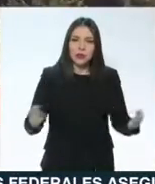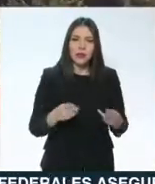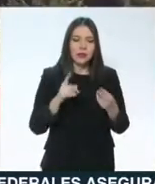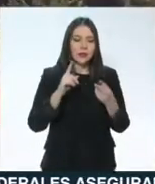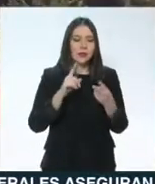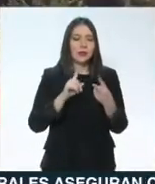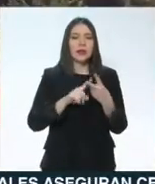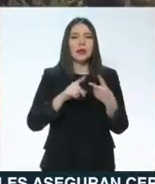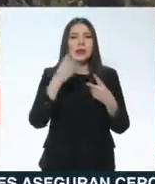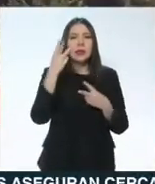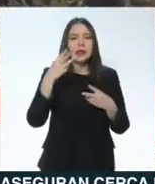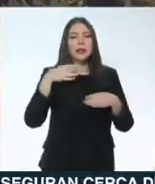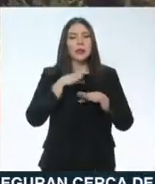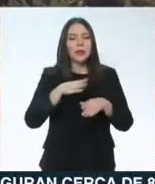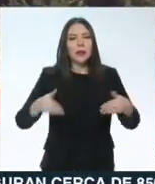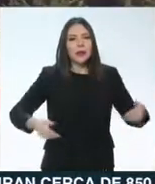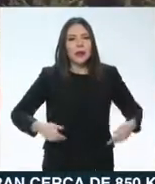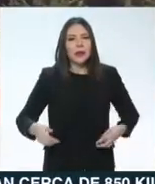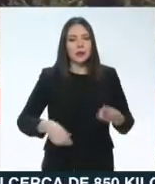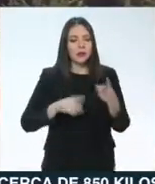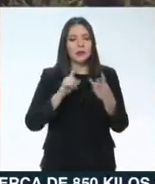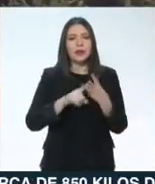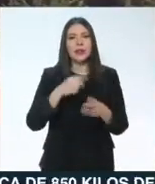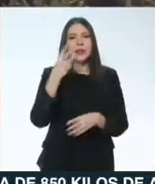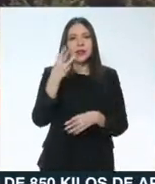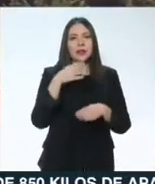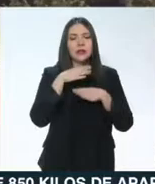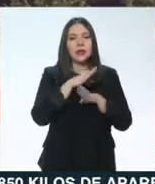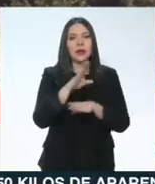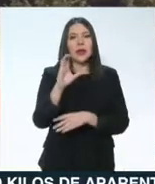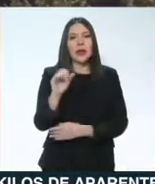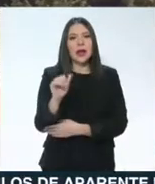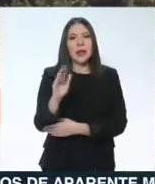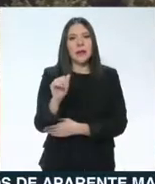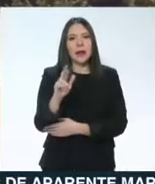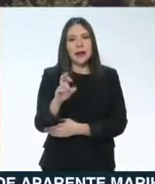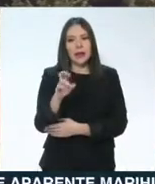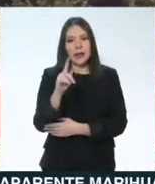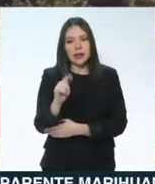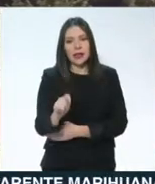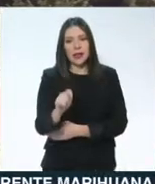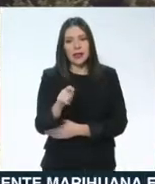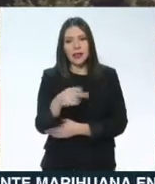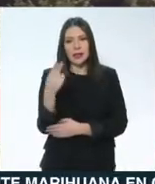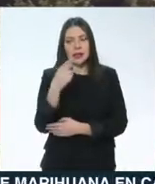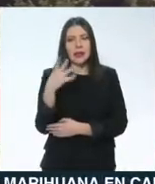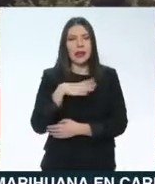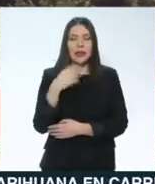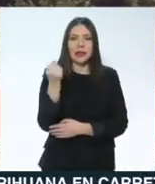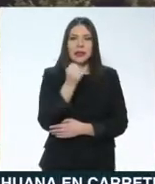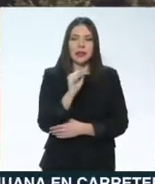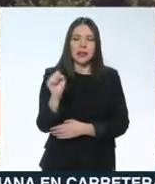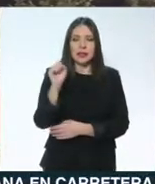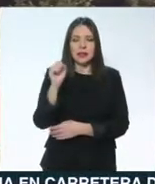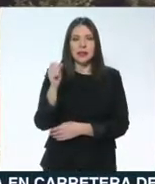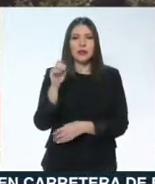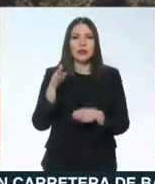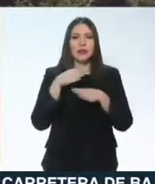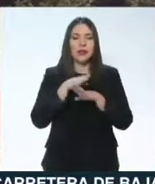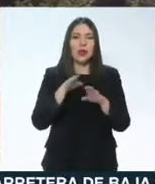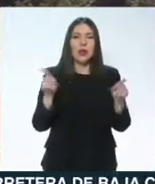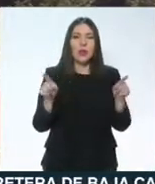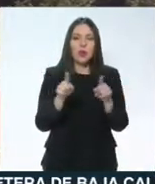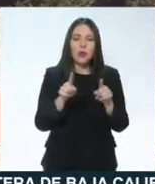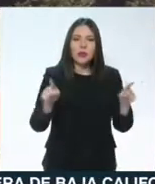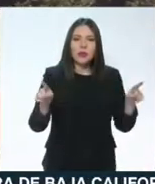cabaret, que es una disciplina a la que le hemos puesto mucho énfasis, y 3 especialistas de música. En este